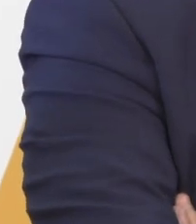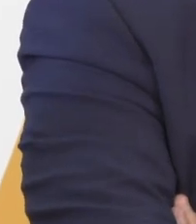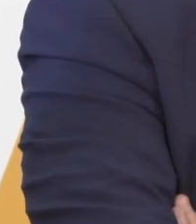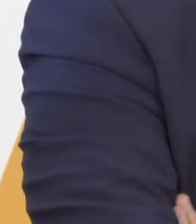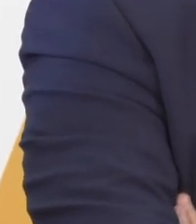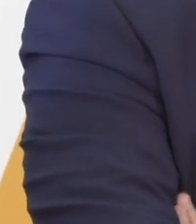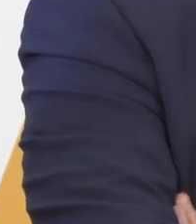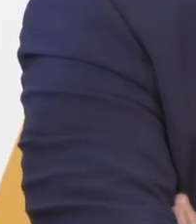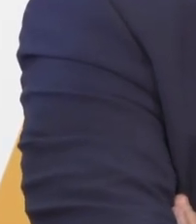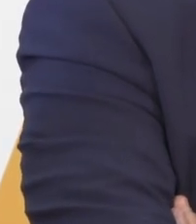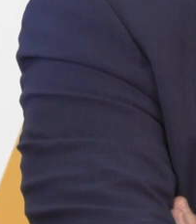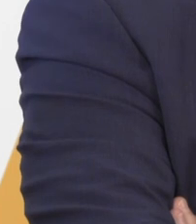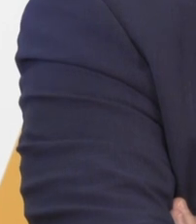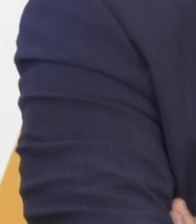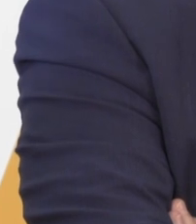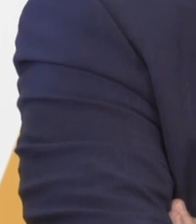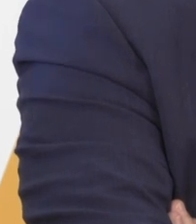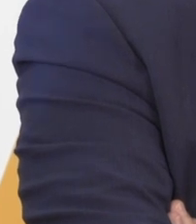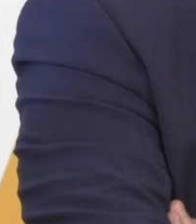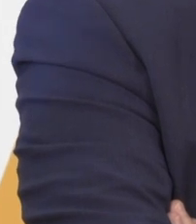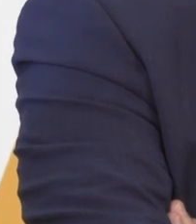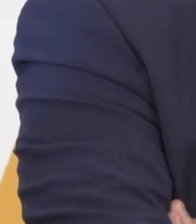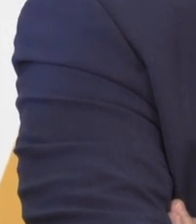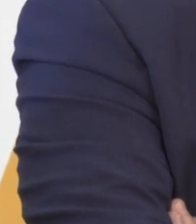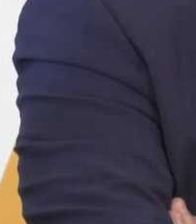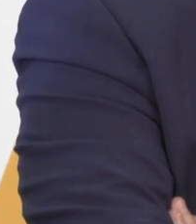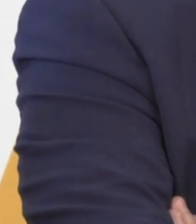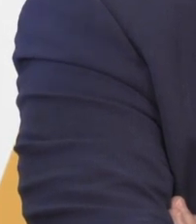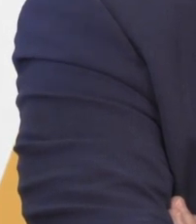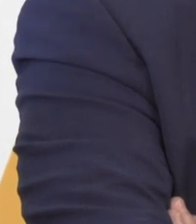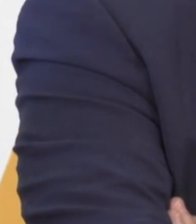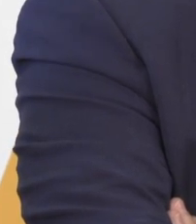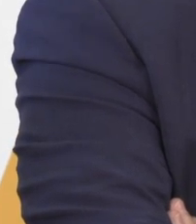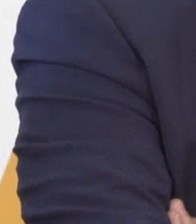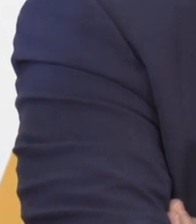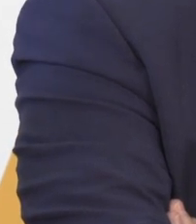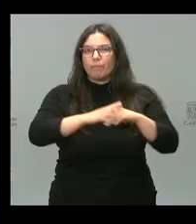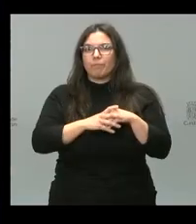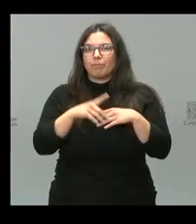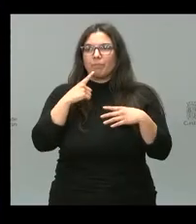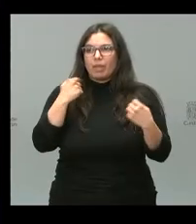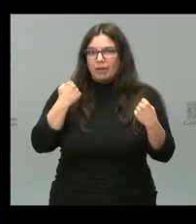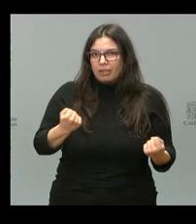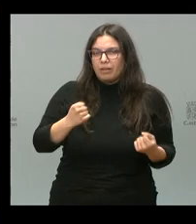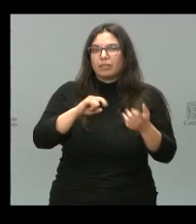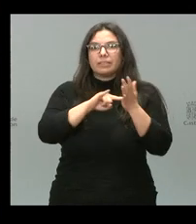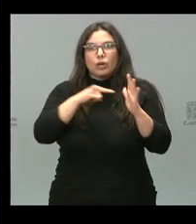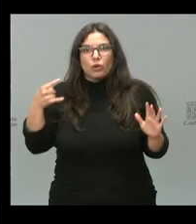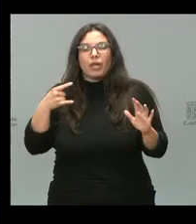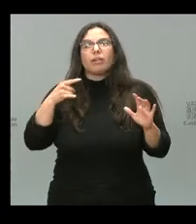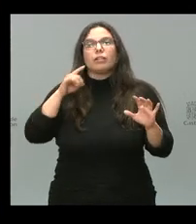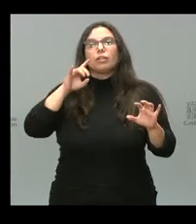la explotación de sus propios recursos en ocasiones desapercibidos energía tecnología y logística